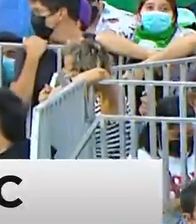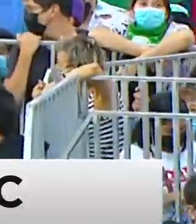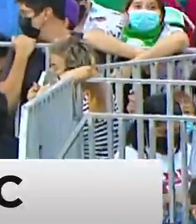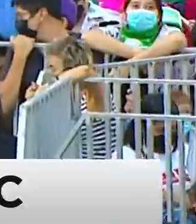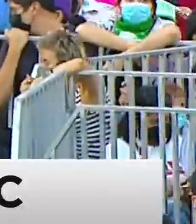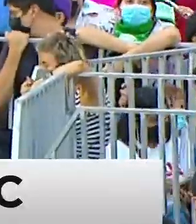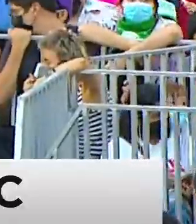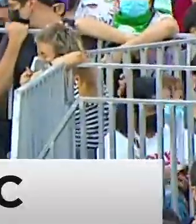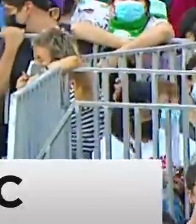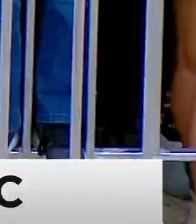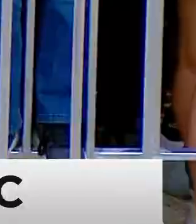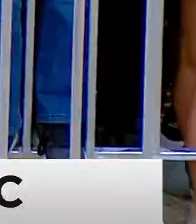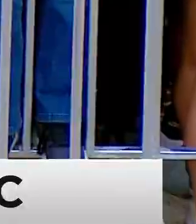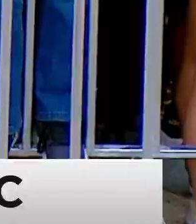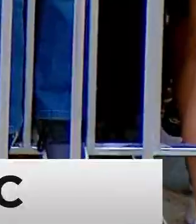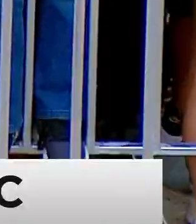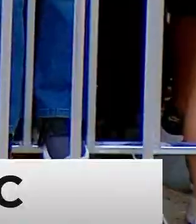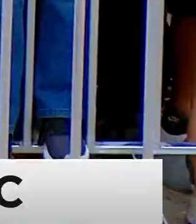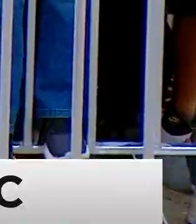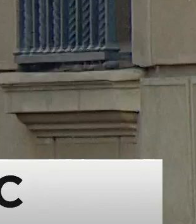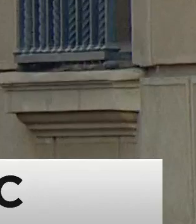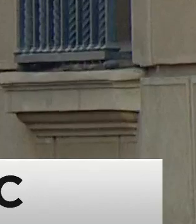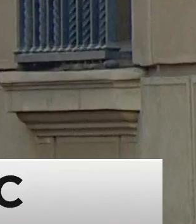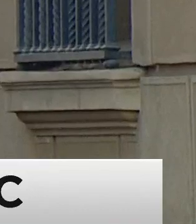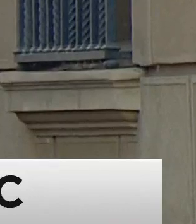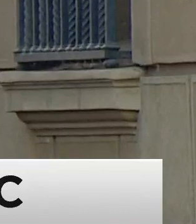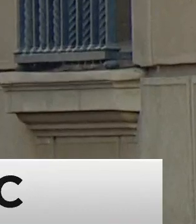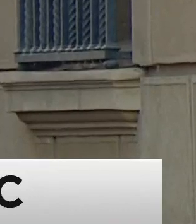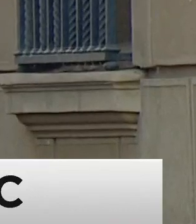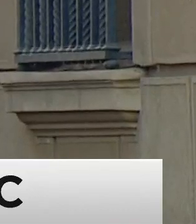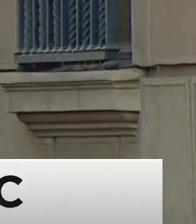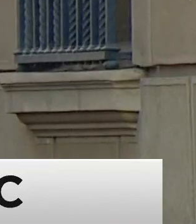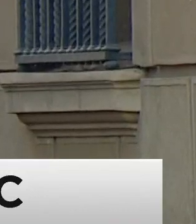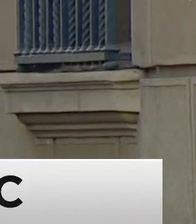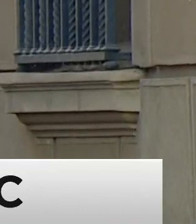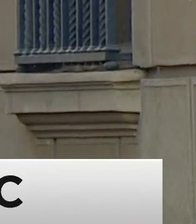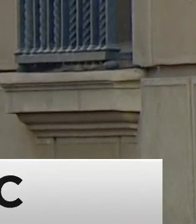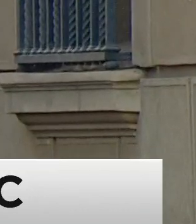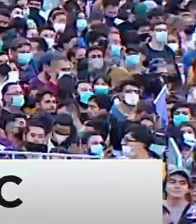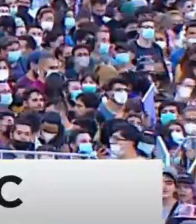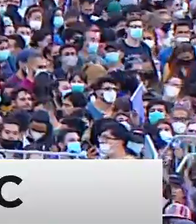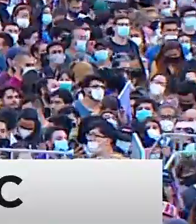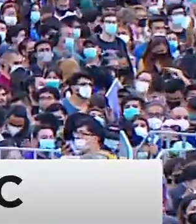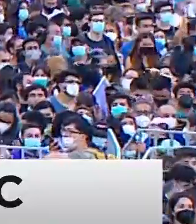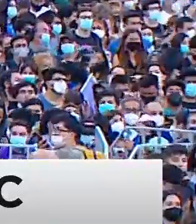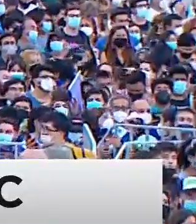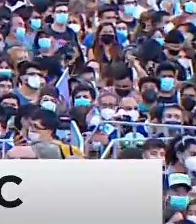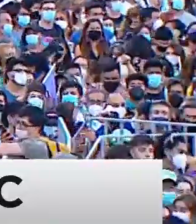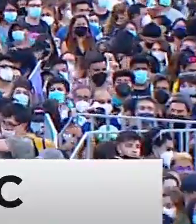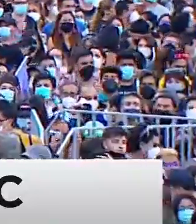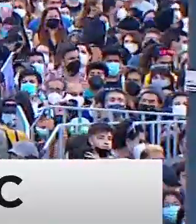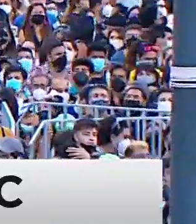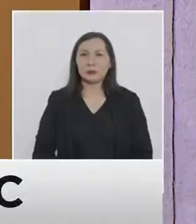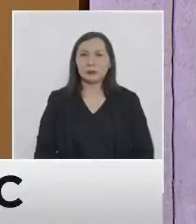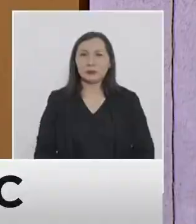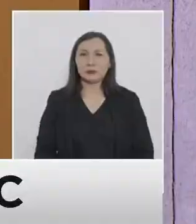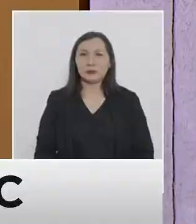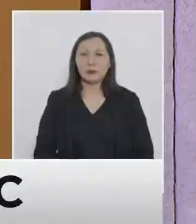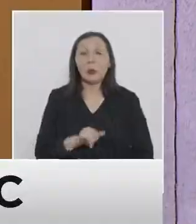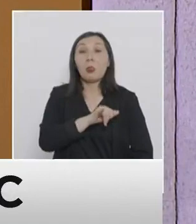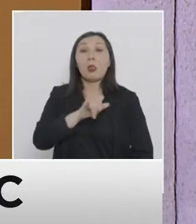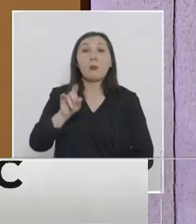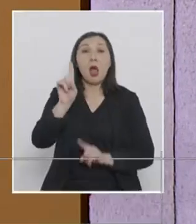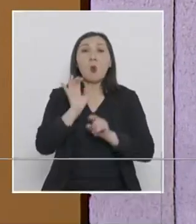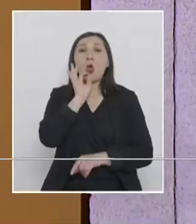sur, también marcó posición. No hubo palabras sobre dotación policial ni Estado de Derecho. En vez de eso... Después